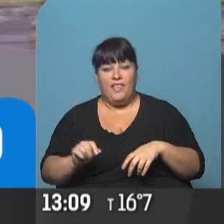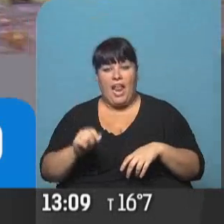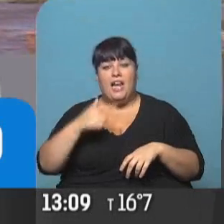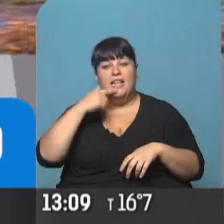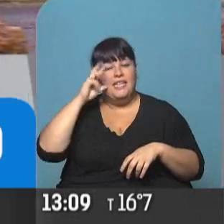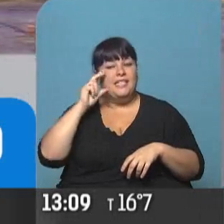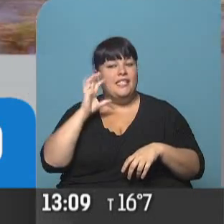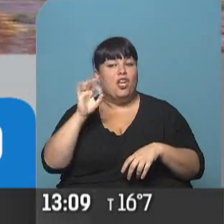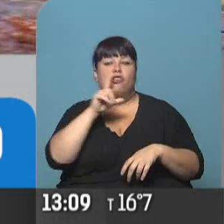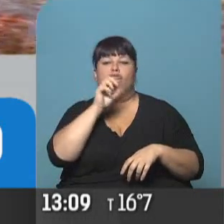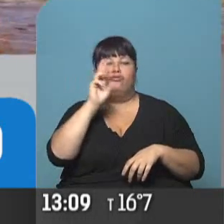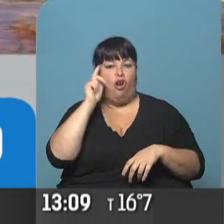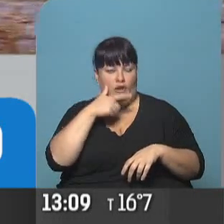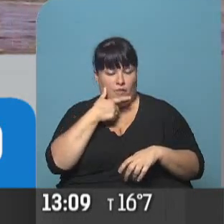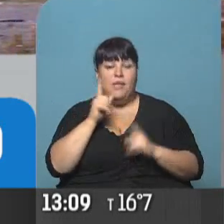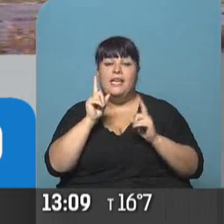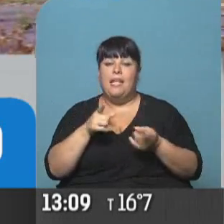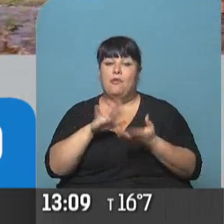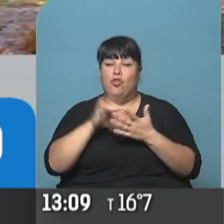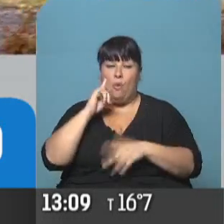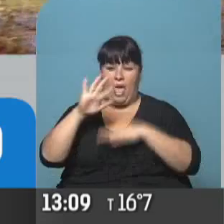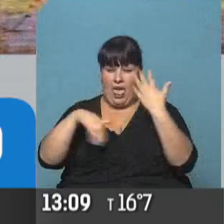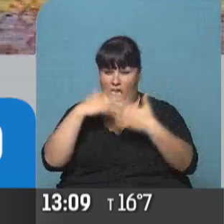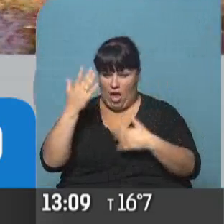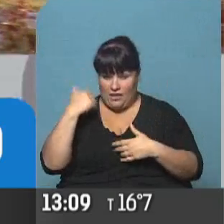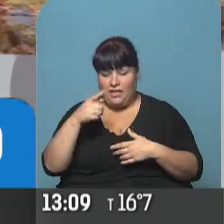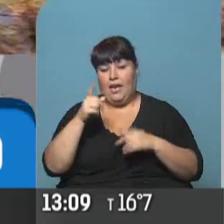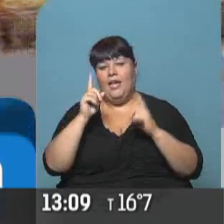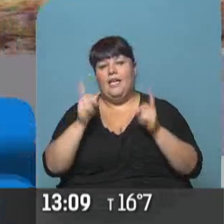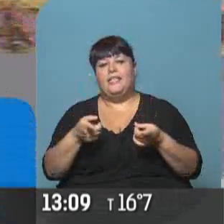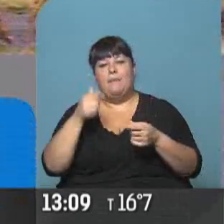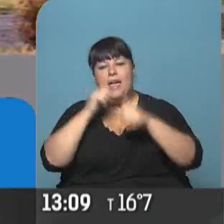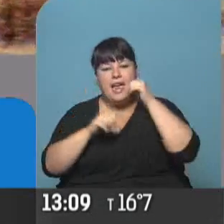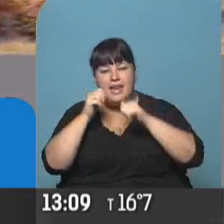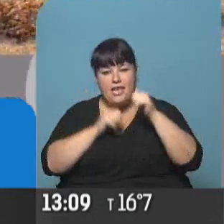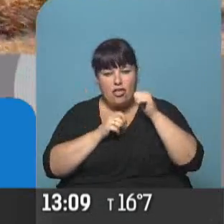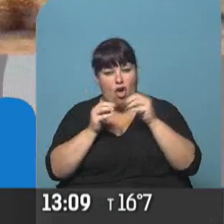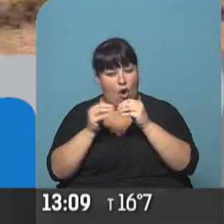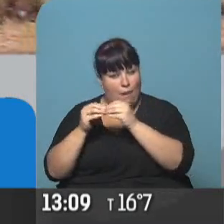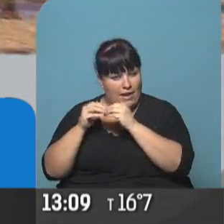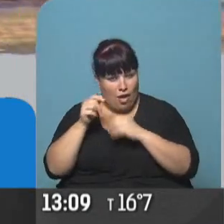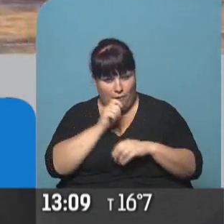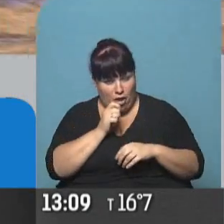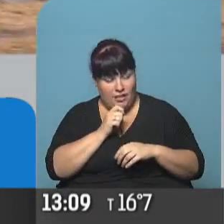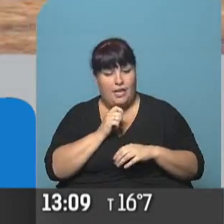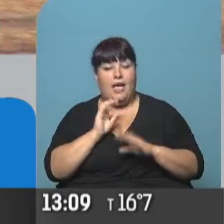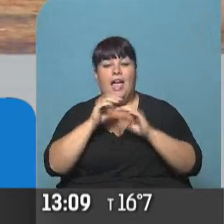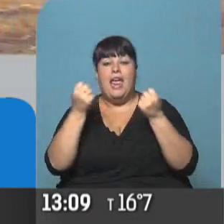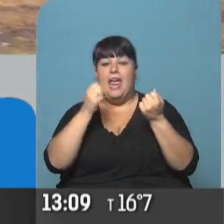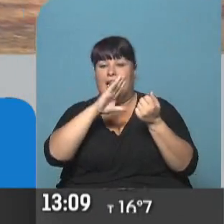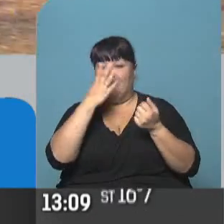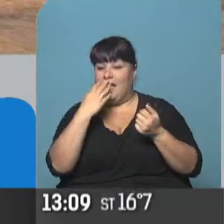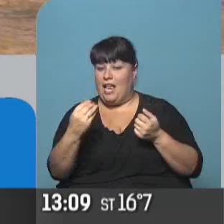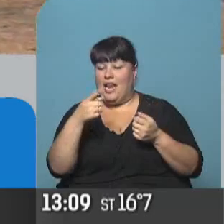Sergio Torres. Y en el marco también de los disturbios ocurridos y de las heridas que recibieron colegas, el móvil de